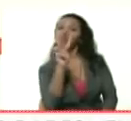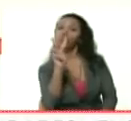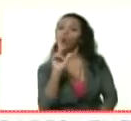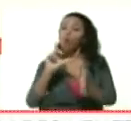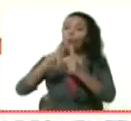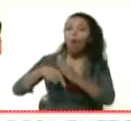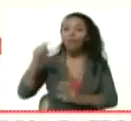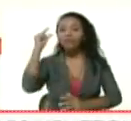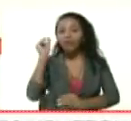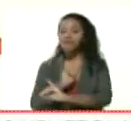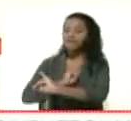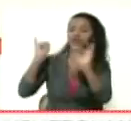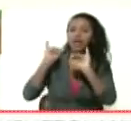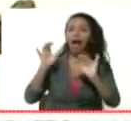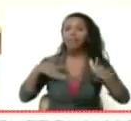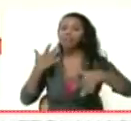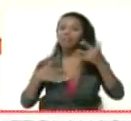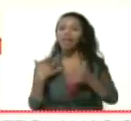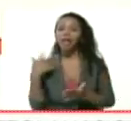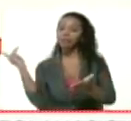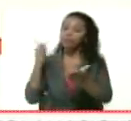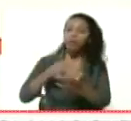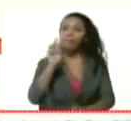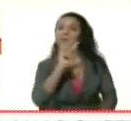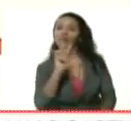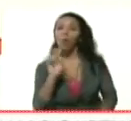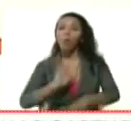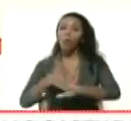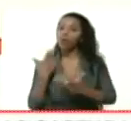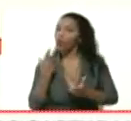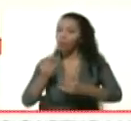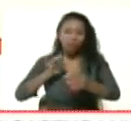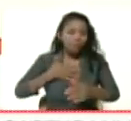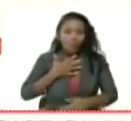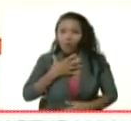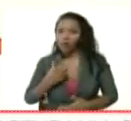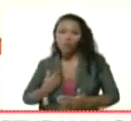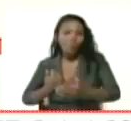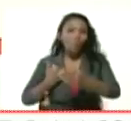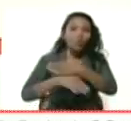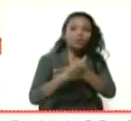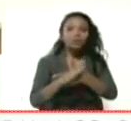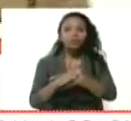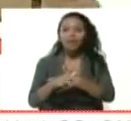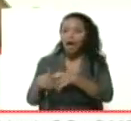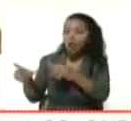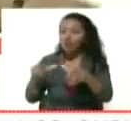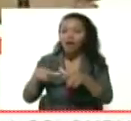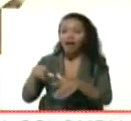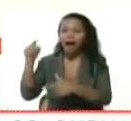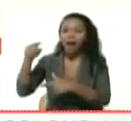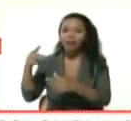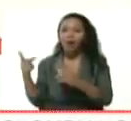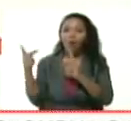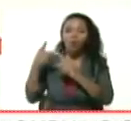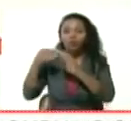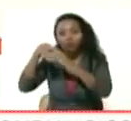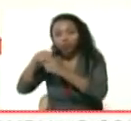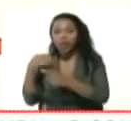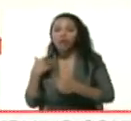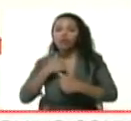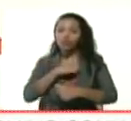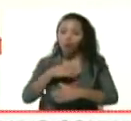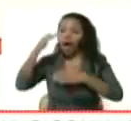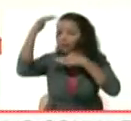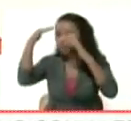de finalización del evento, llegaron 22 porque no pudieron salir del sitio donde estaban y los estamos atendiendo ahora, pues,